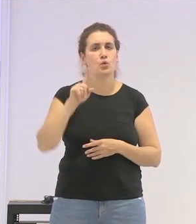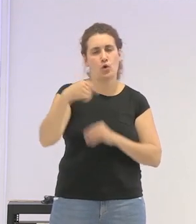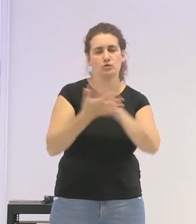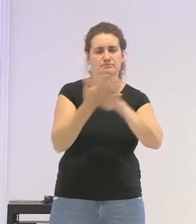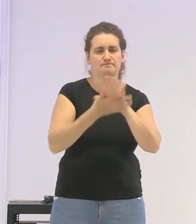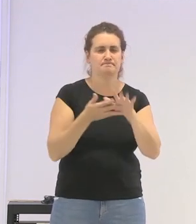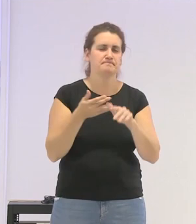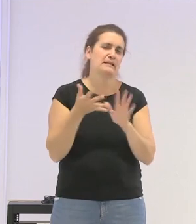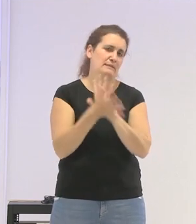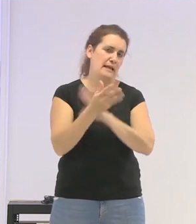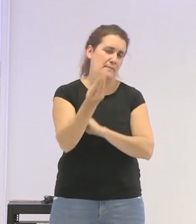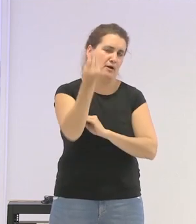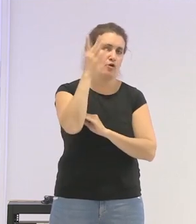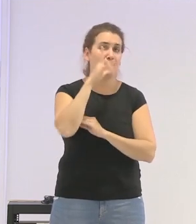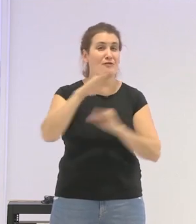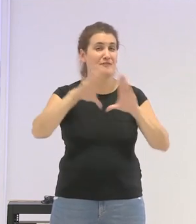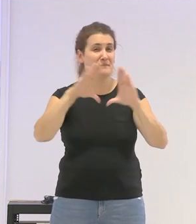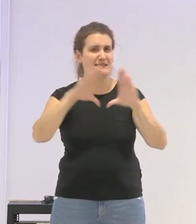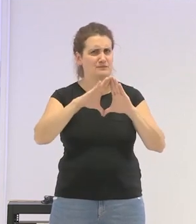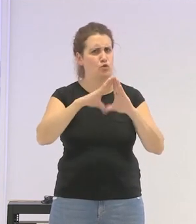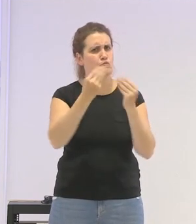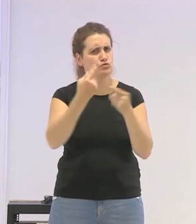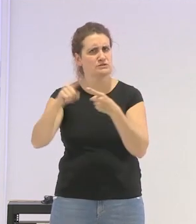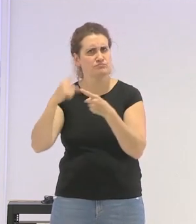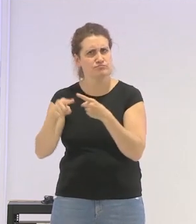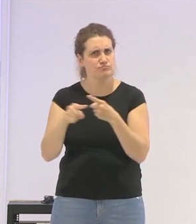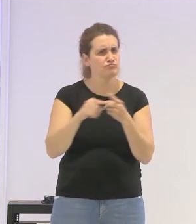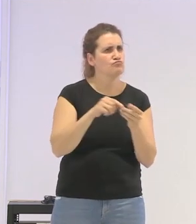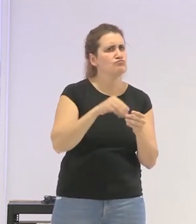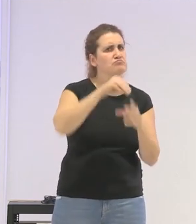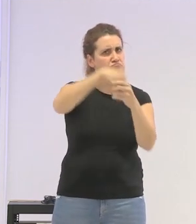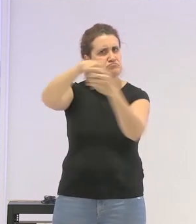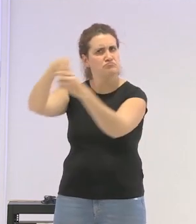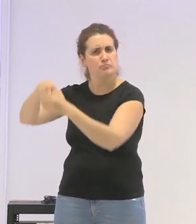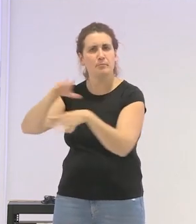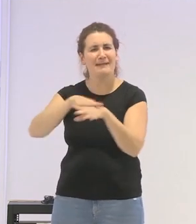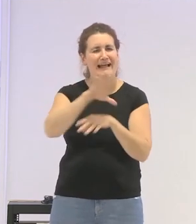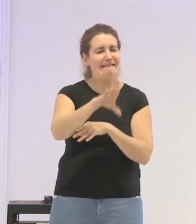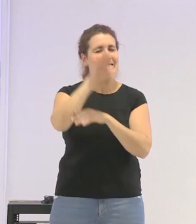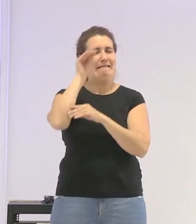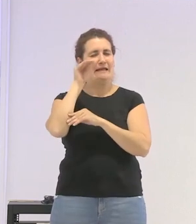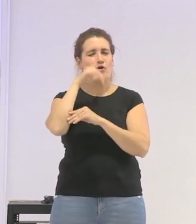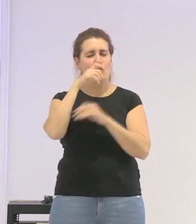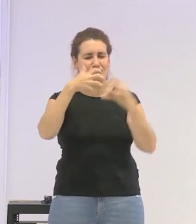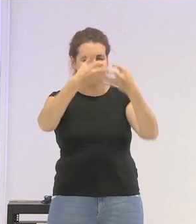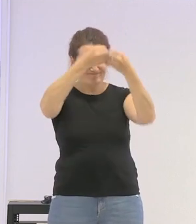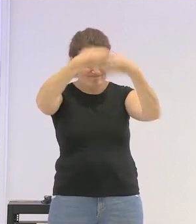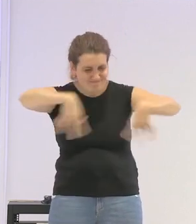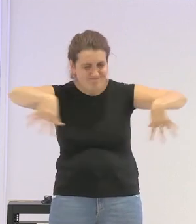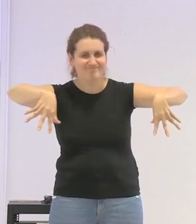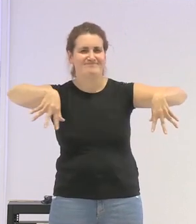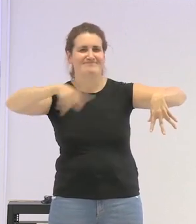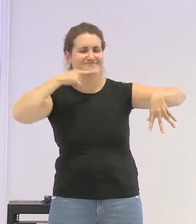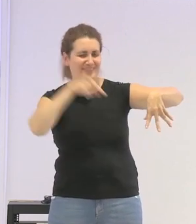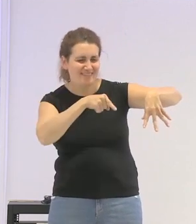pero que el feminismo ha hecho muchas aportaciones para entender y desentrañar un poco bien qué es